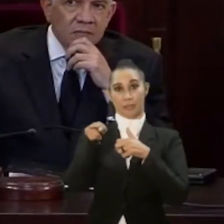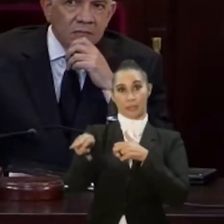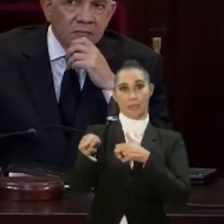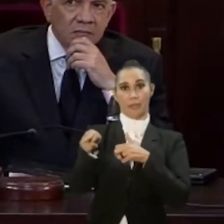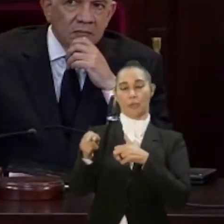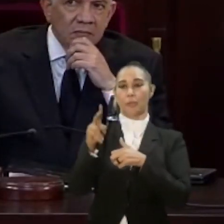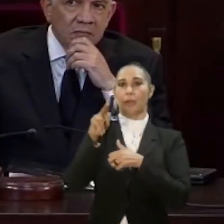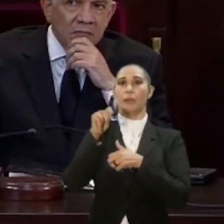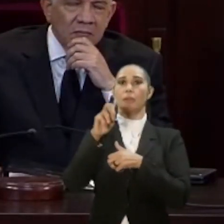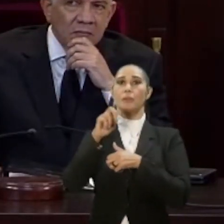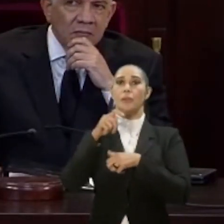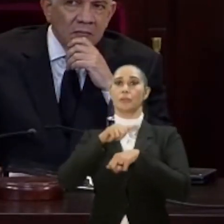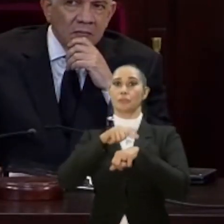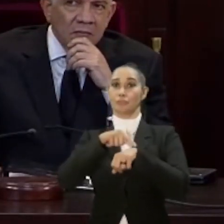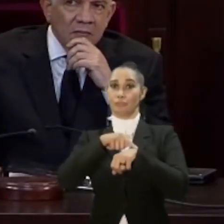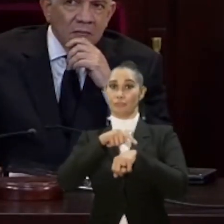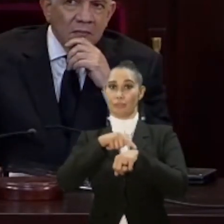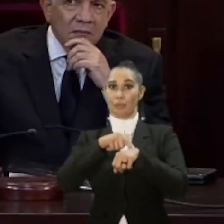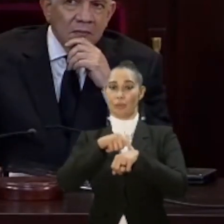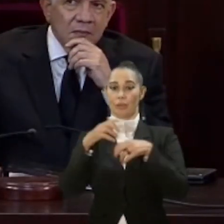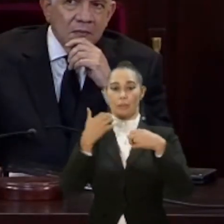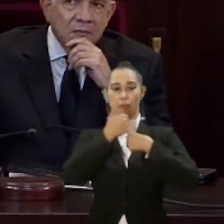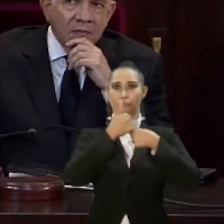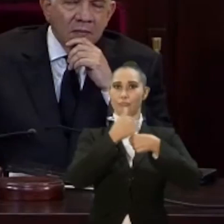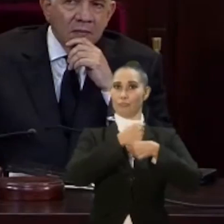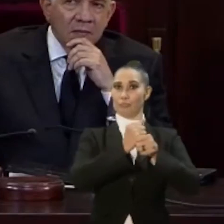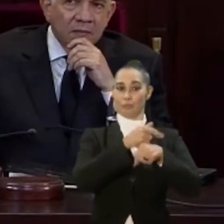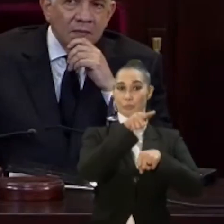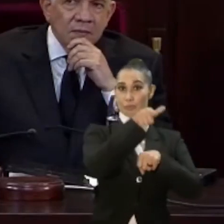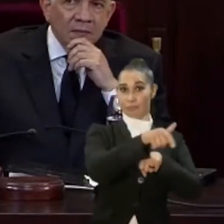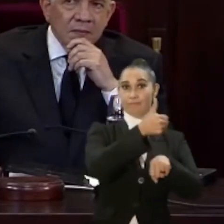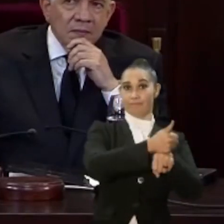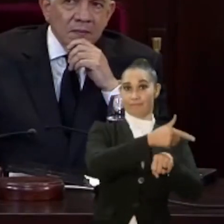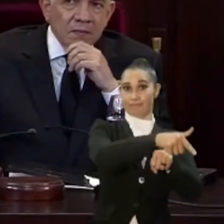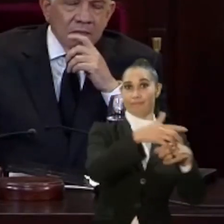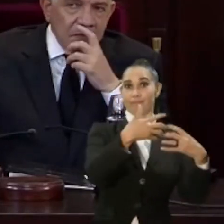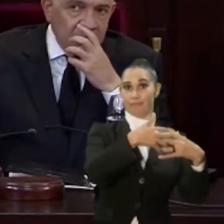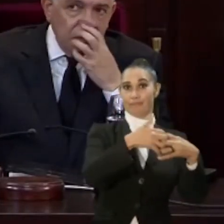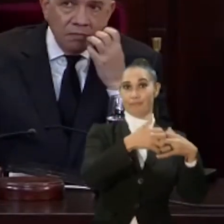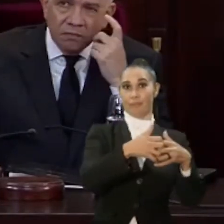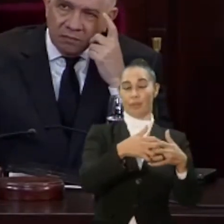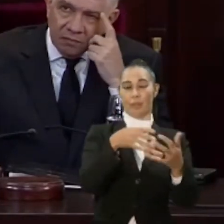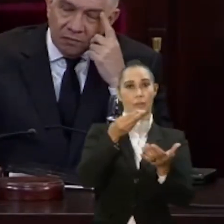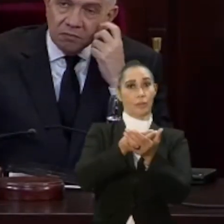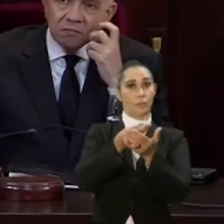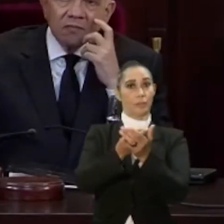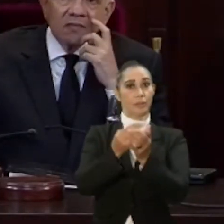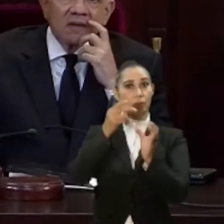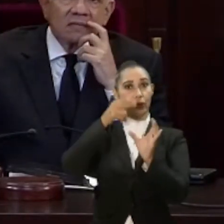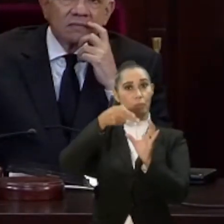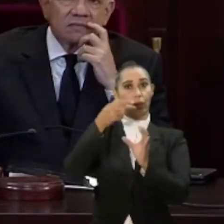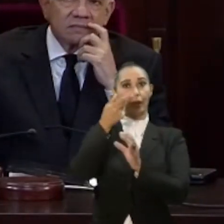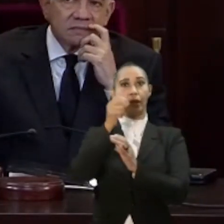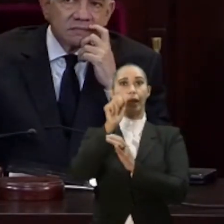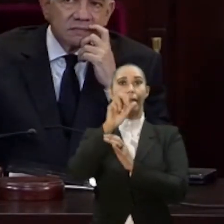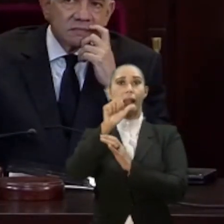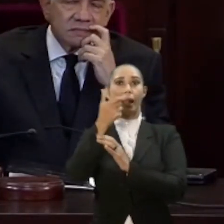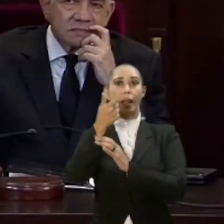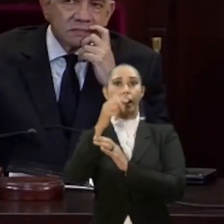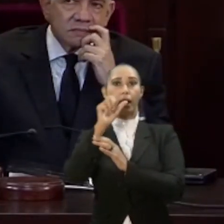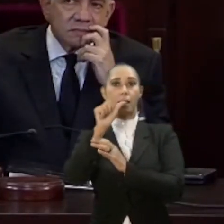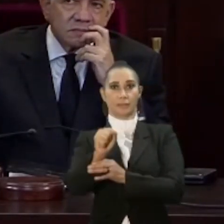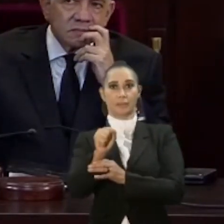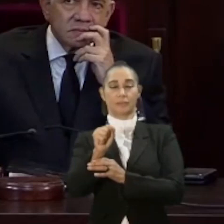el kilovatio hora producido por esta planta en estos momentos, a como está el precio del gas, a un precio